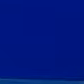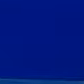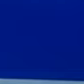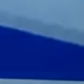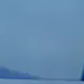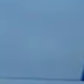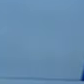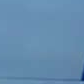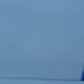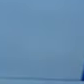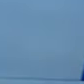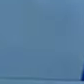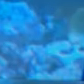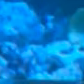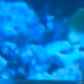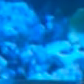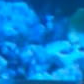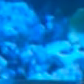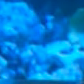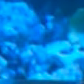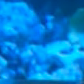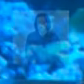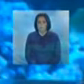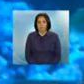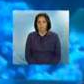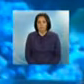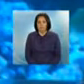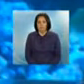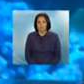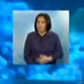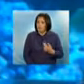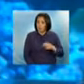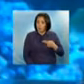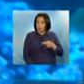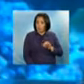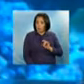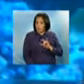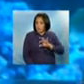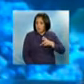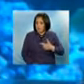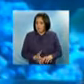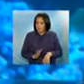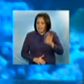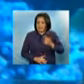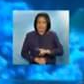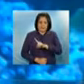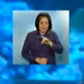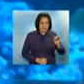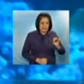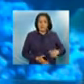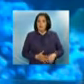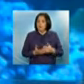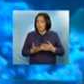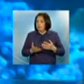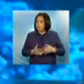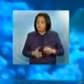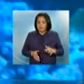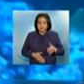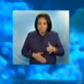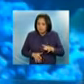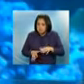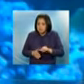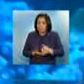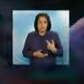Contamos que el acuario más grande del país se inauguró en el zoológico de Huachipa. Tiene más de 100 especies marinas y los niños incluso podrían tocar a